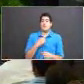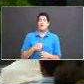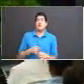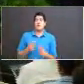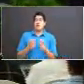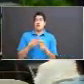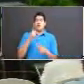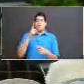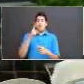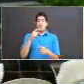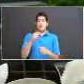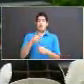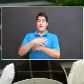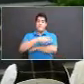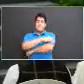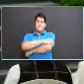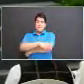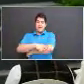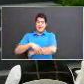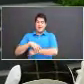Con un brazo fracturado.